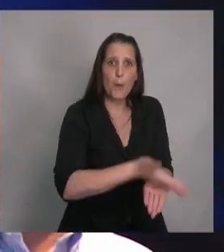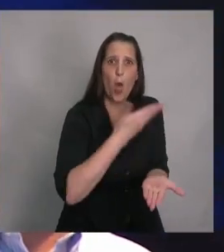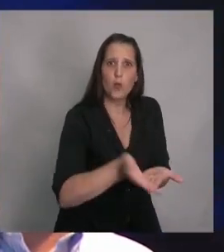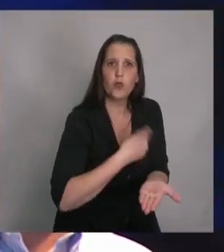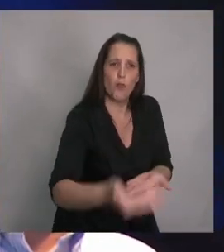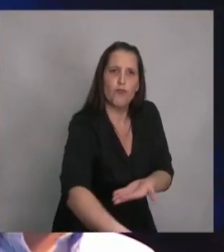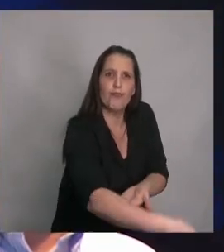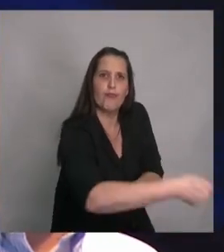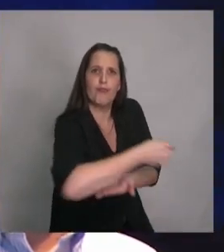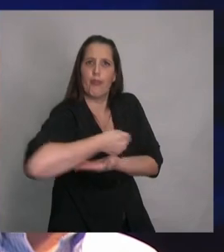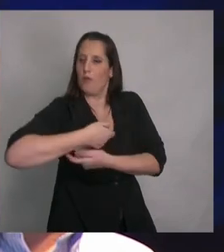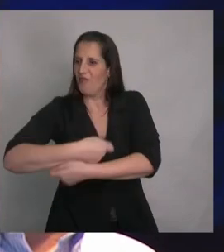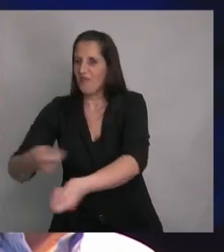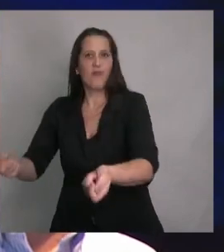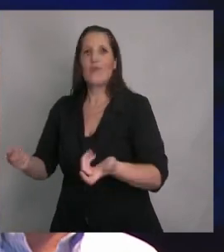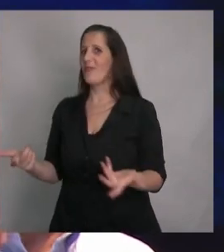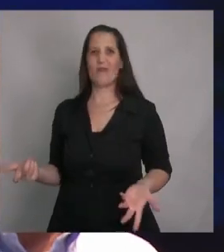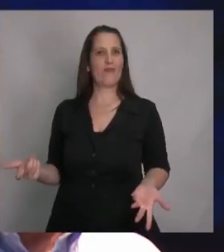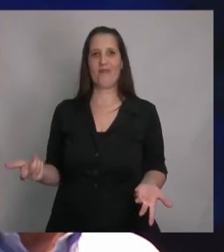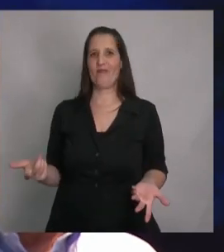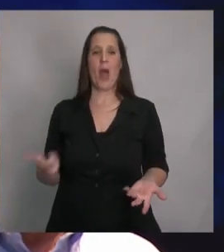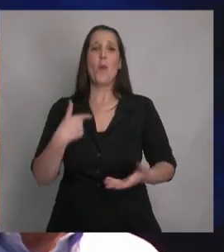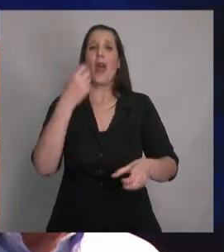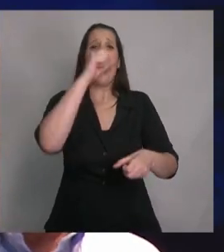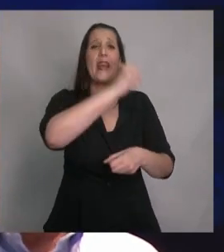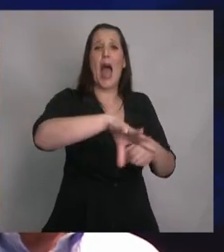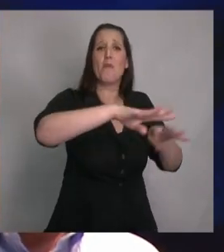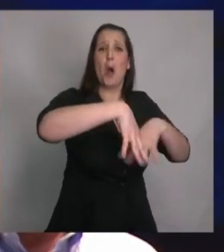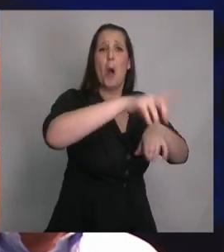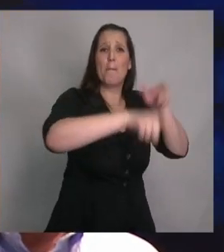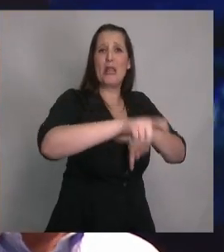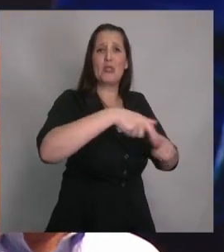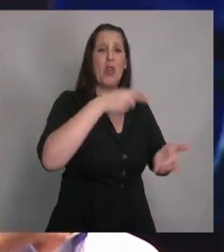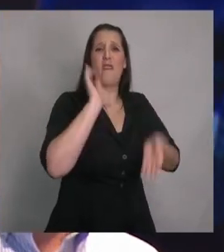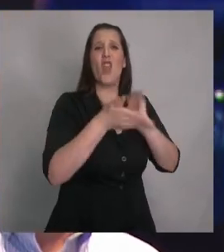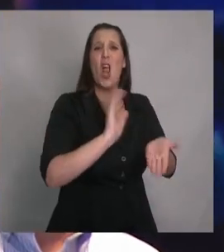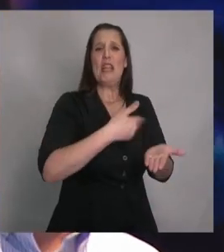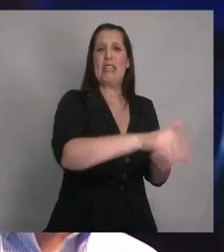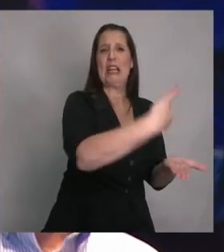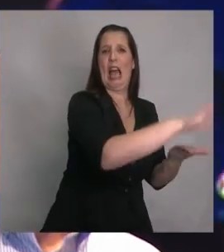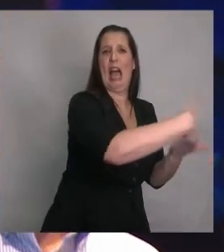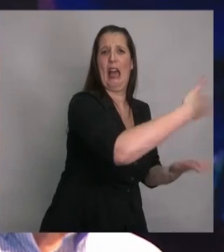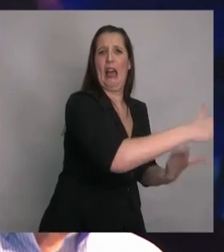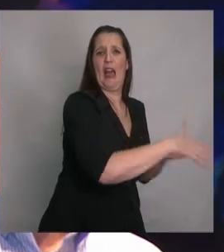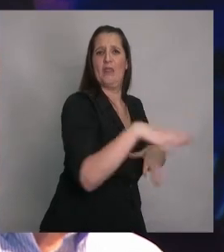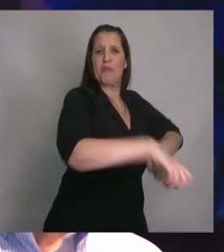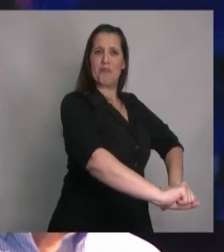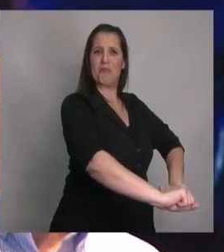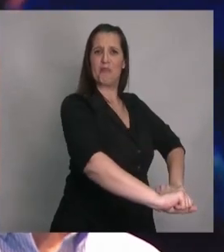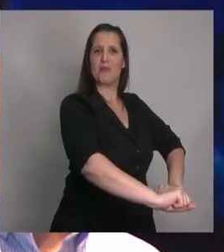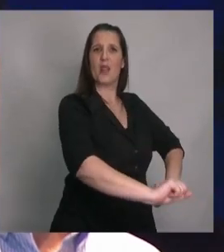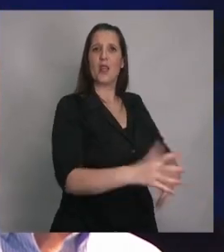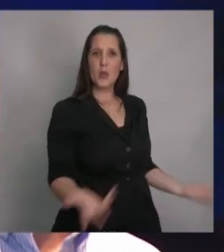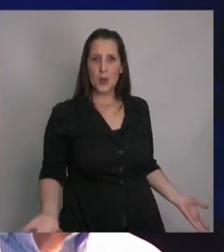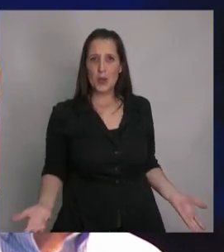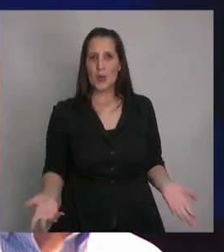campesino desplazado por la violencia y en un mundo en donde todos los colombianos y colombianas de alguna manera somos hijos o